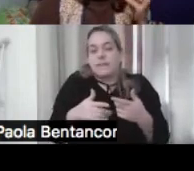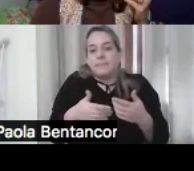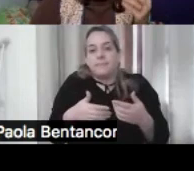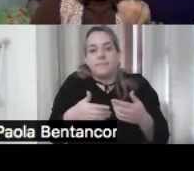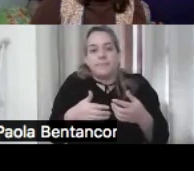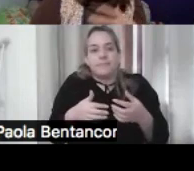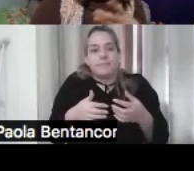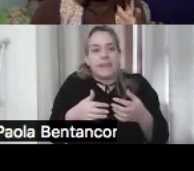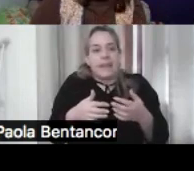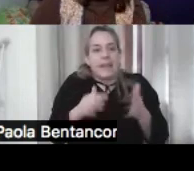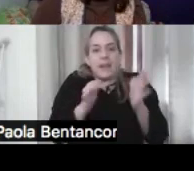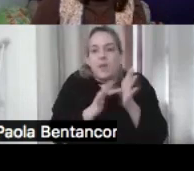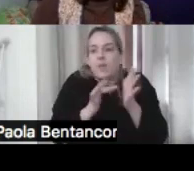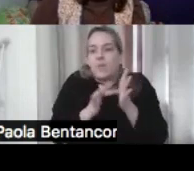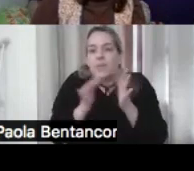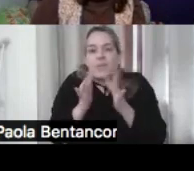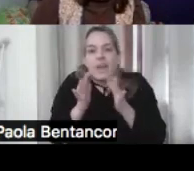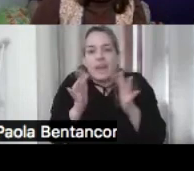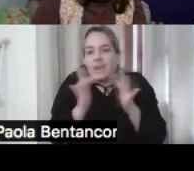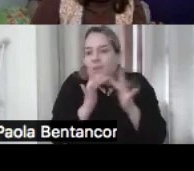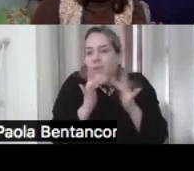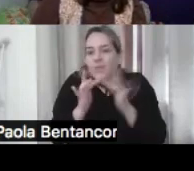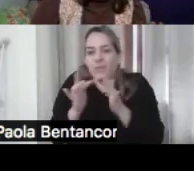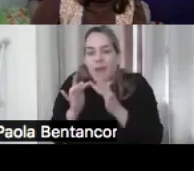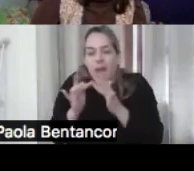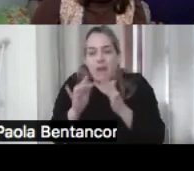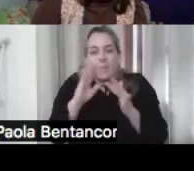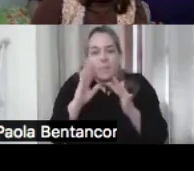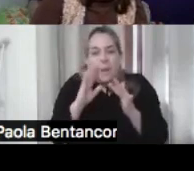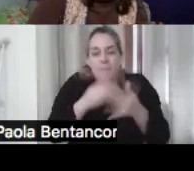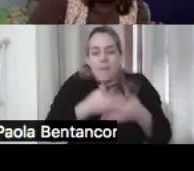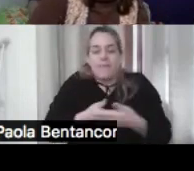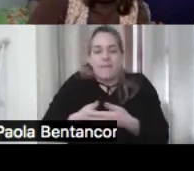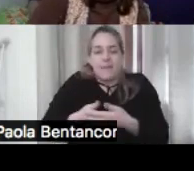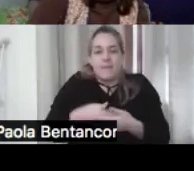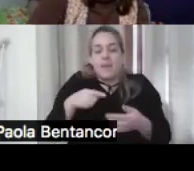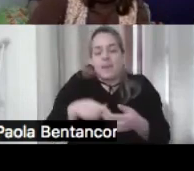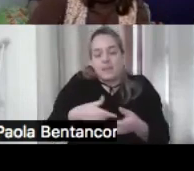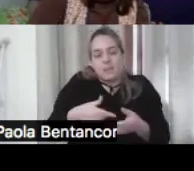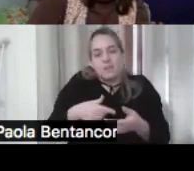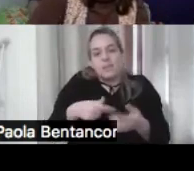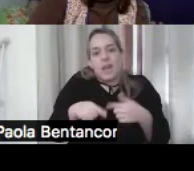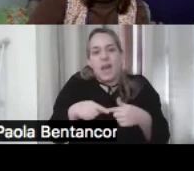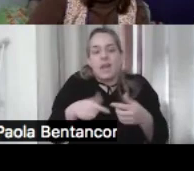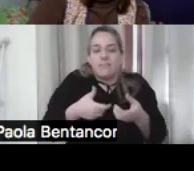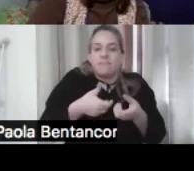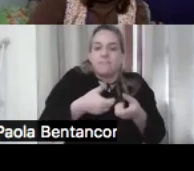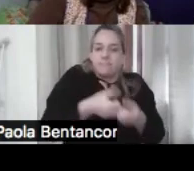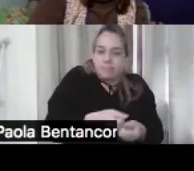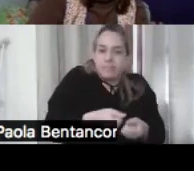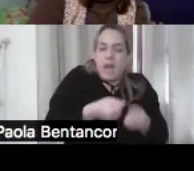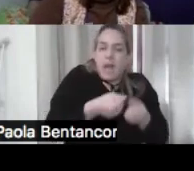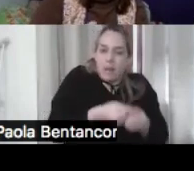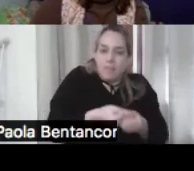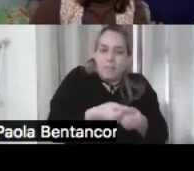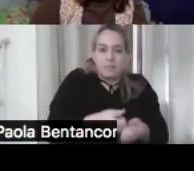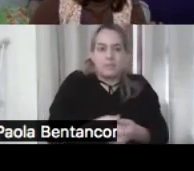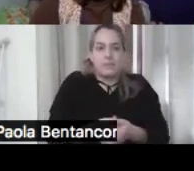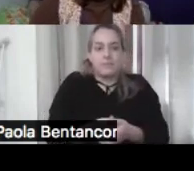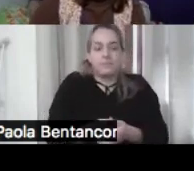las horas de amamantamiento, bueno, y se trabajó junto a la familia para que eso dejara de